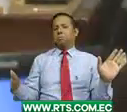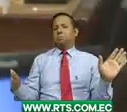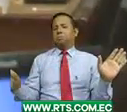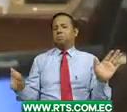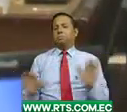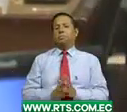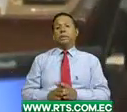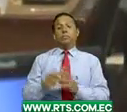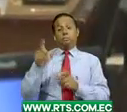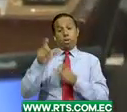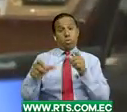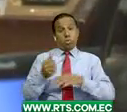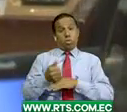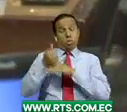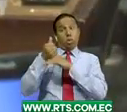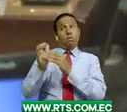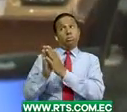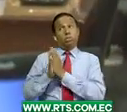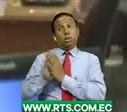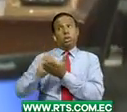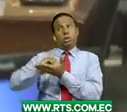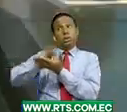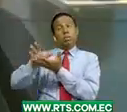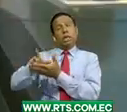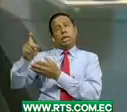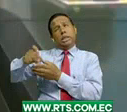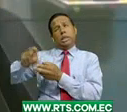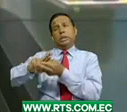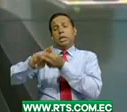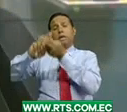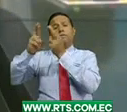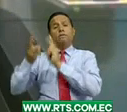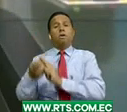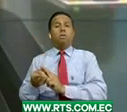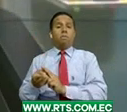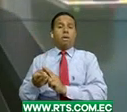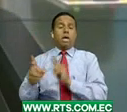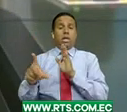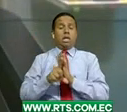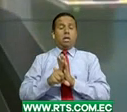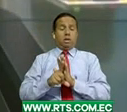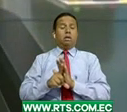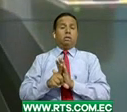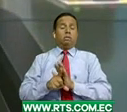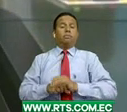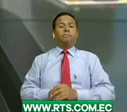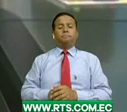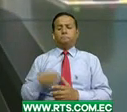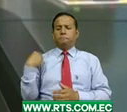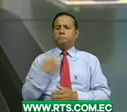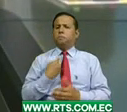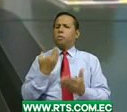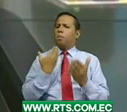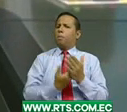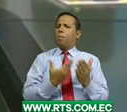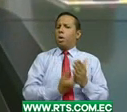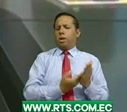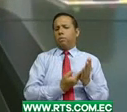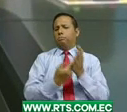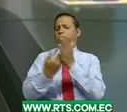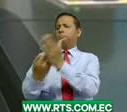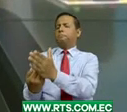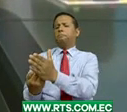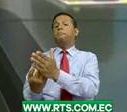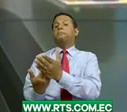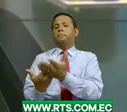ley de movilidad para actuar de manera más eficaz. Entonces, lo que nosotros estamos proponiendo básicamente es